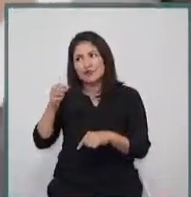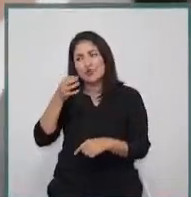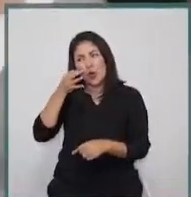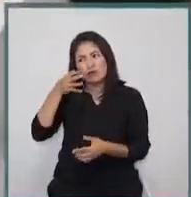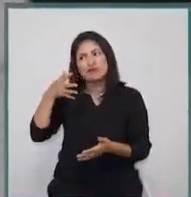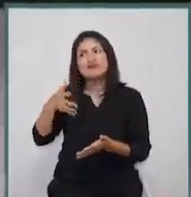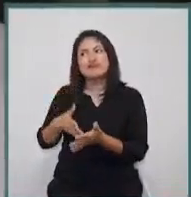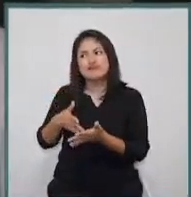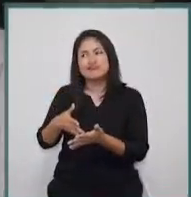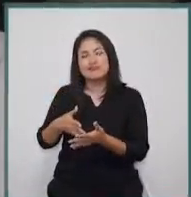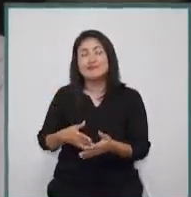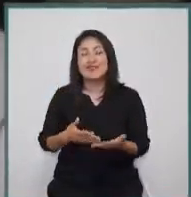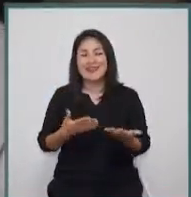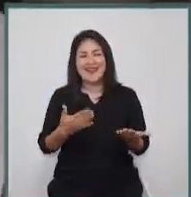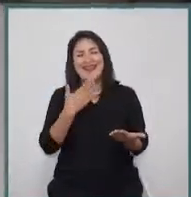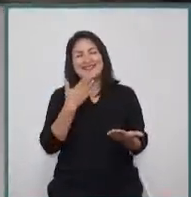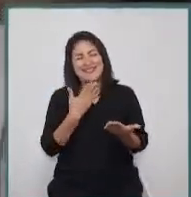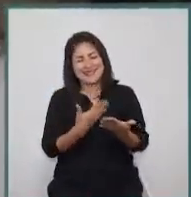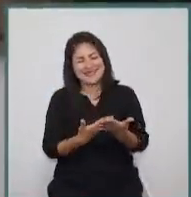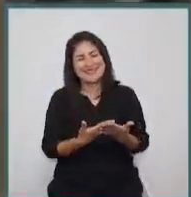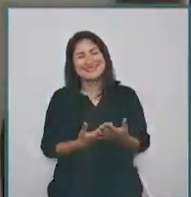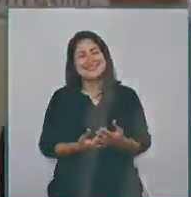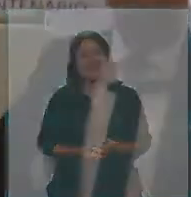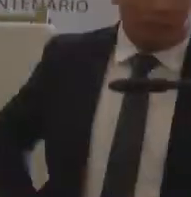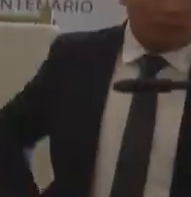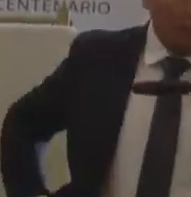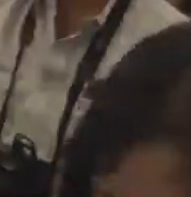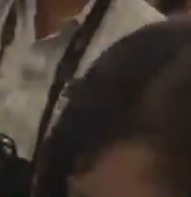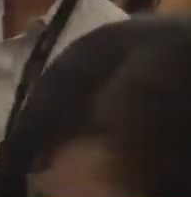consta, me consta. Muchísimas gracias por la deferencia.